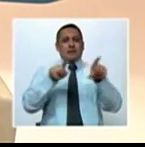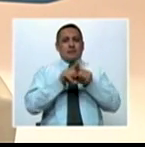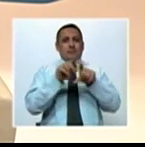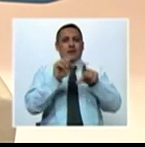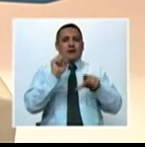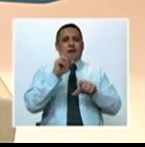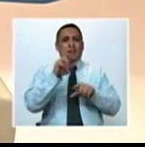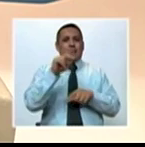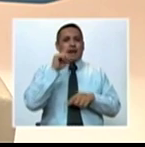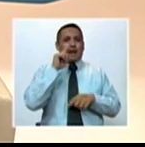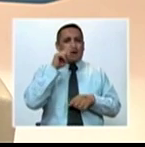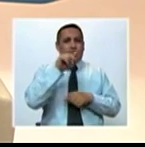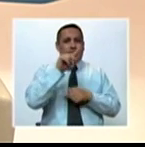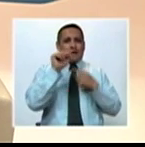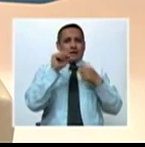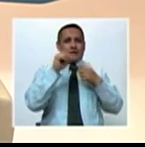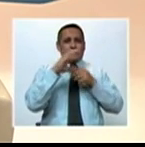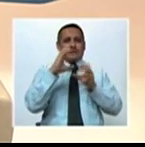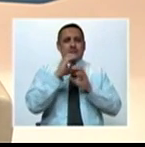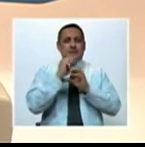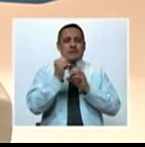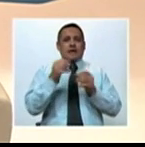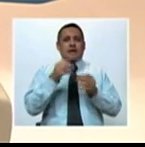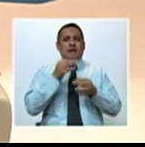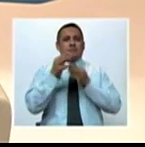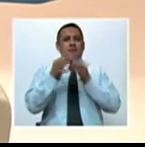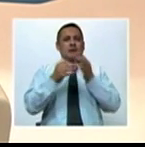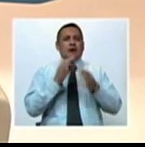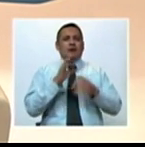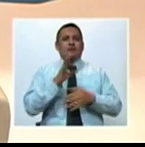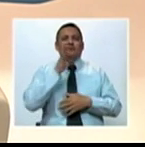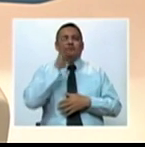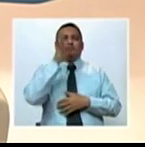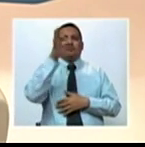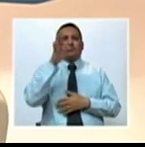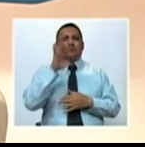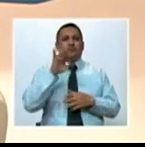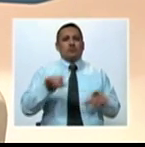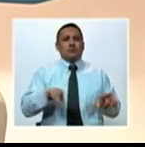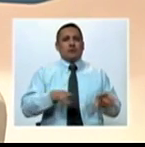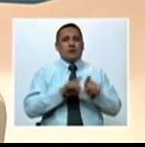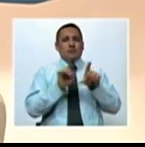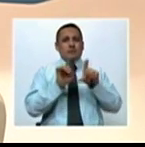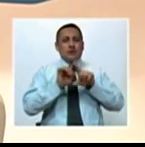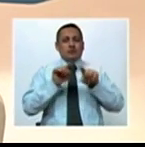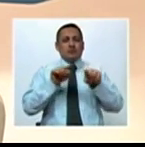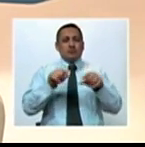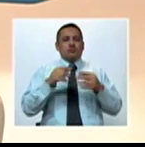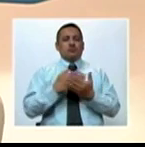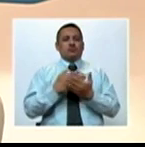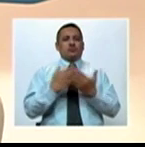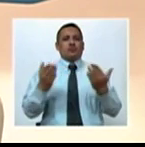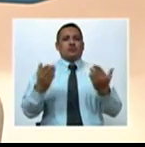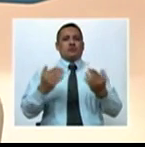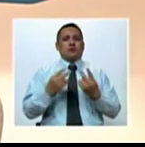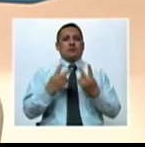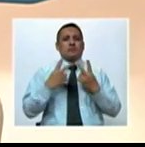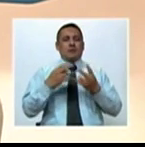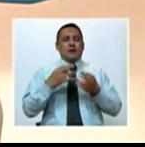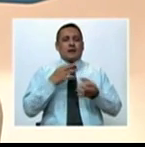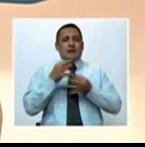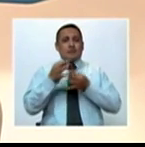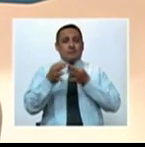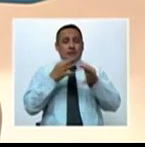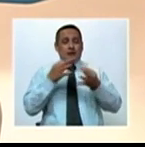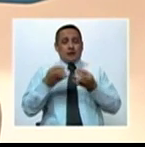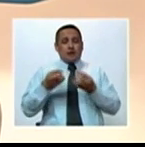Castañeda Arizaga. O si lo quiere citar usted más adelante, sí, es su caso. Nos